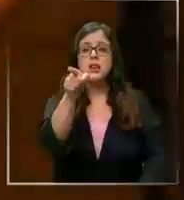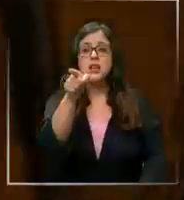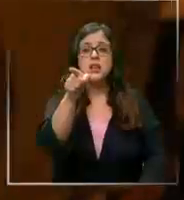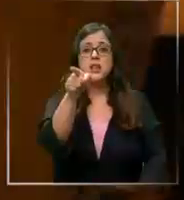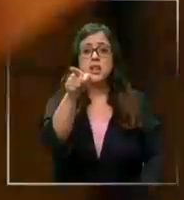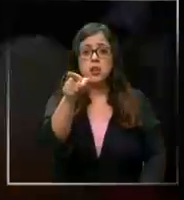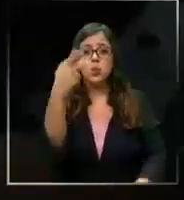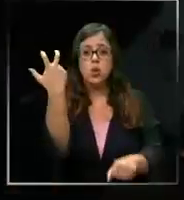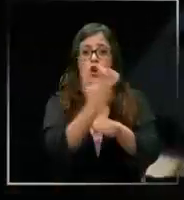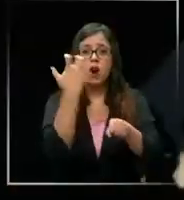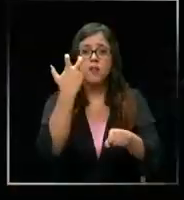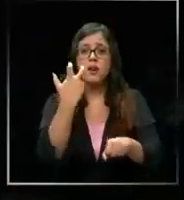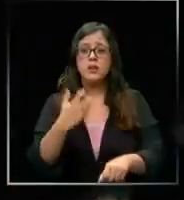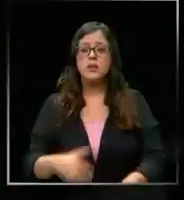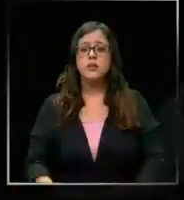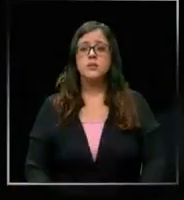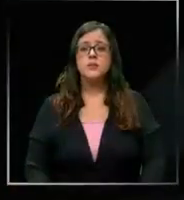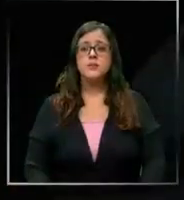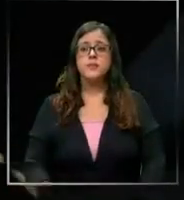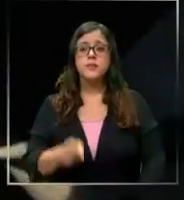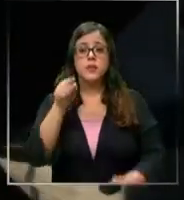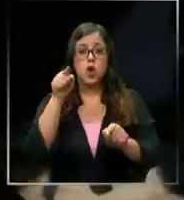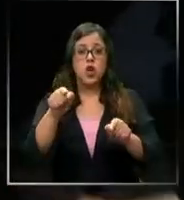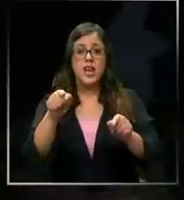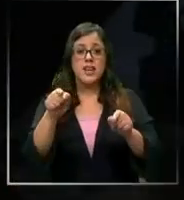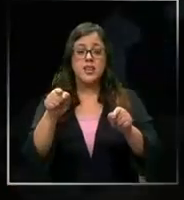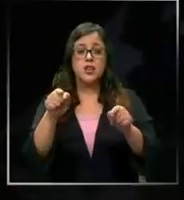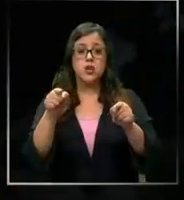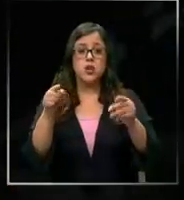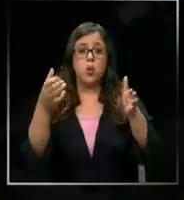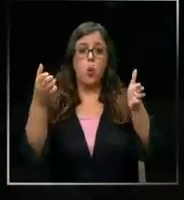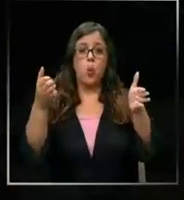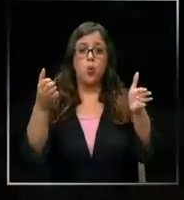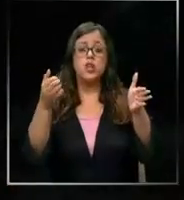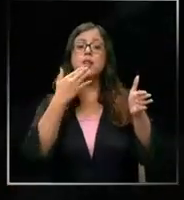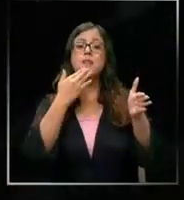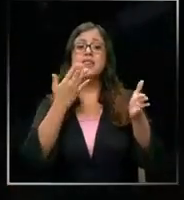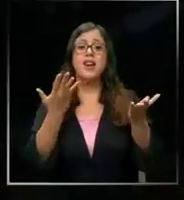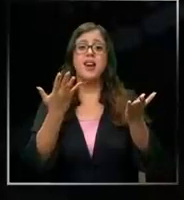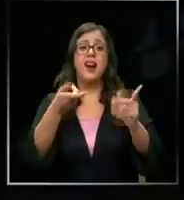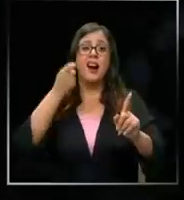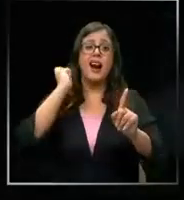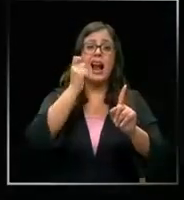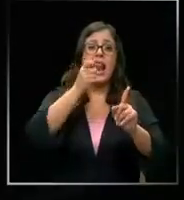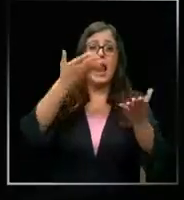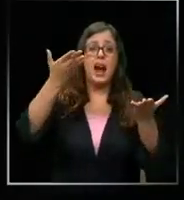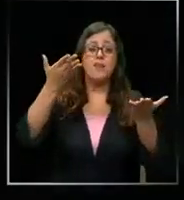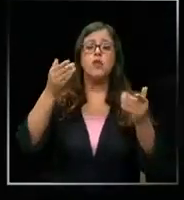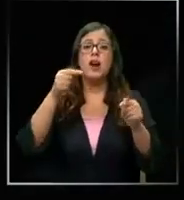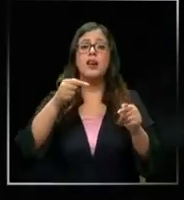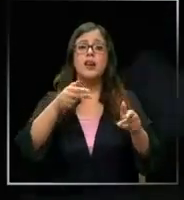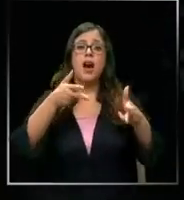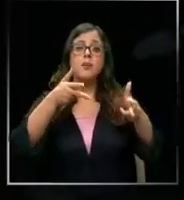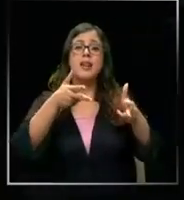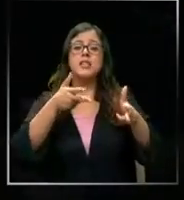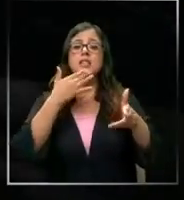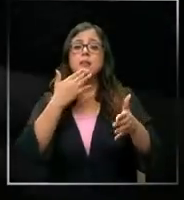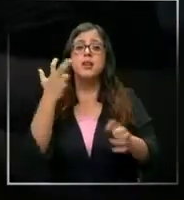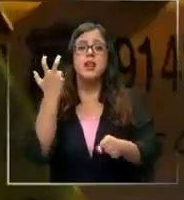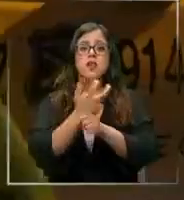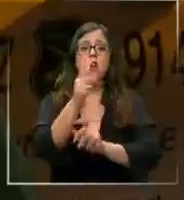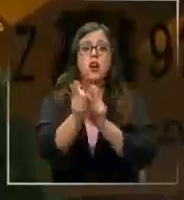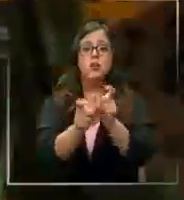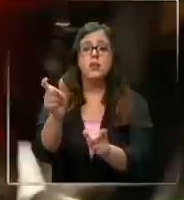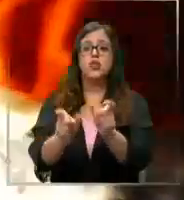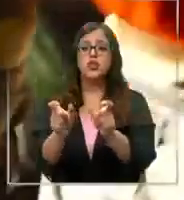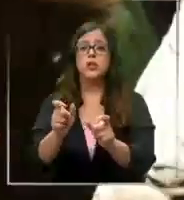él te reconoce que usted le robaron. Con esta arma blanca, ¿no es cierto? Y este clavo amenazaron y les robaron a estas